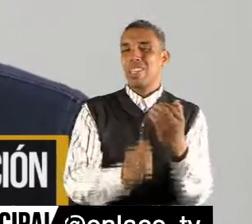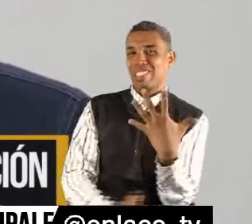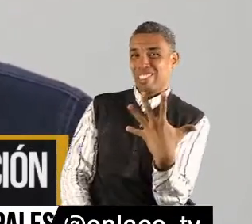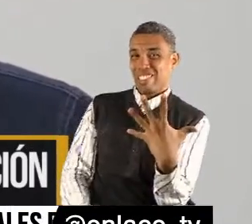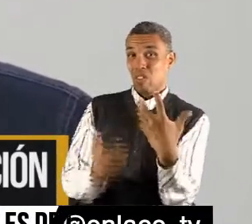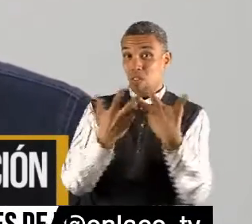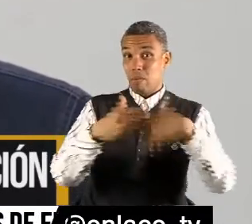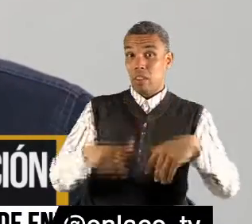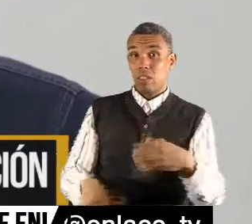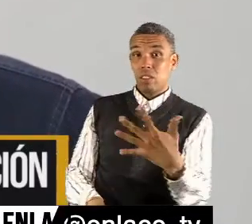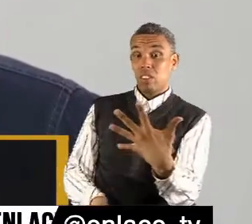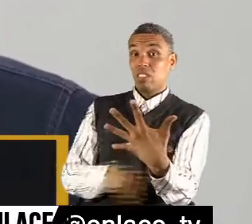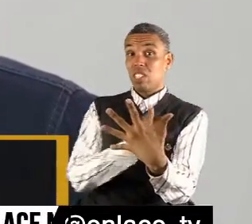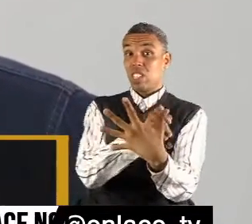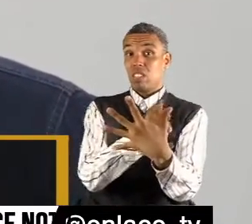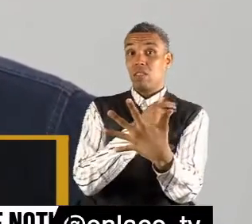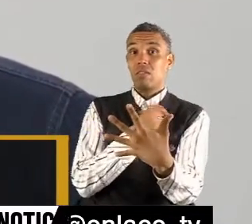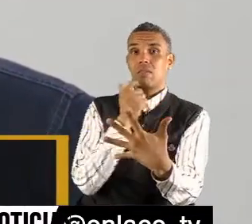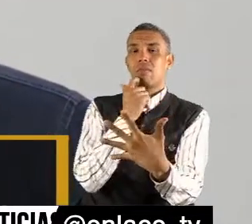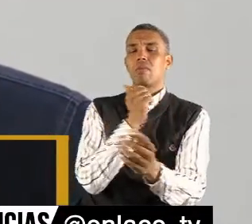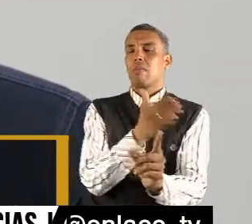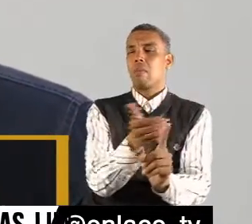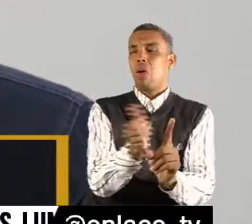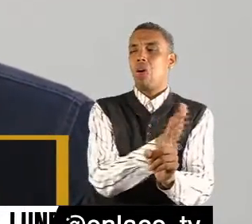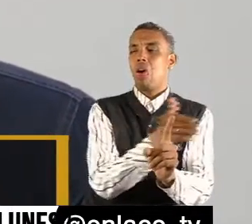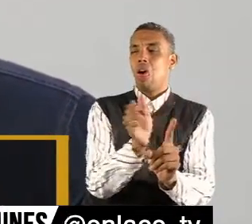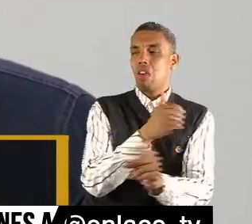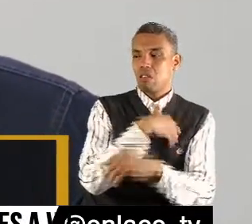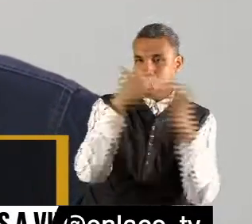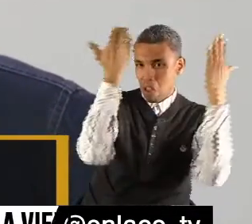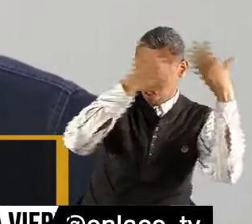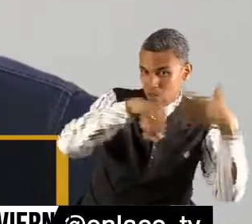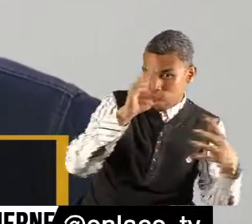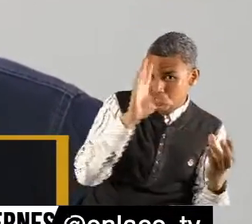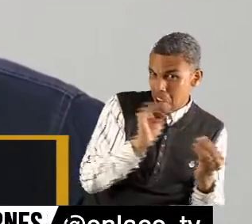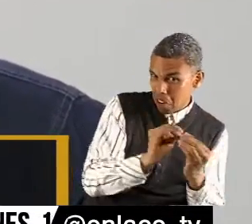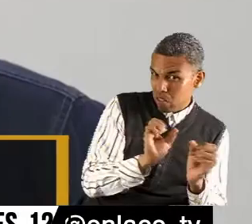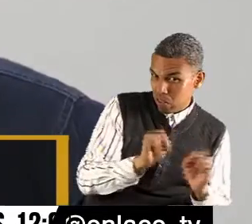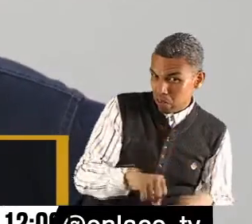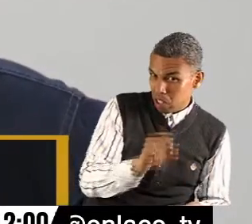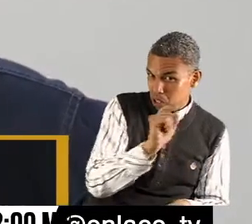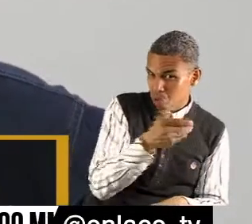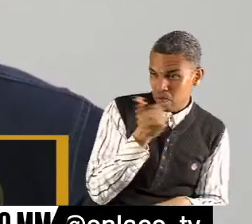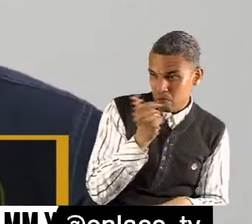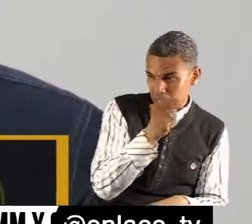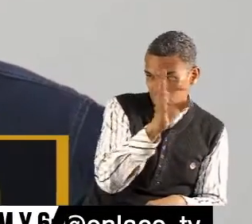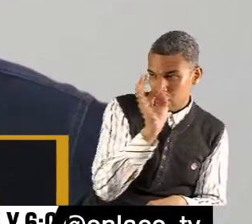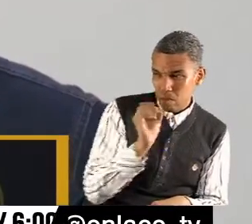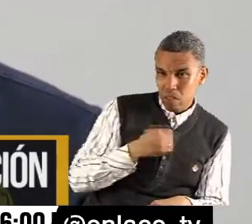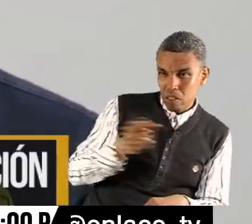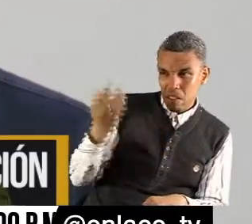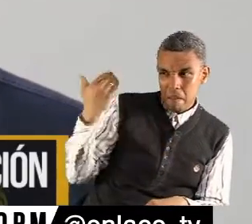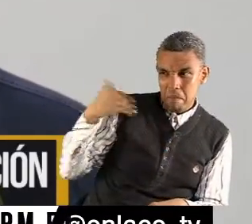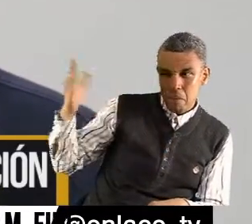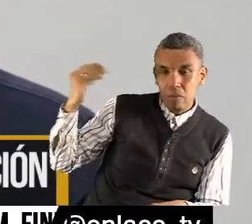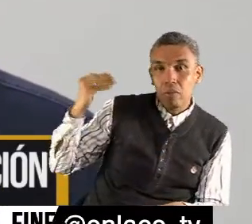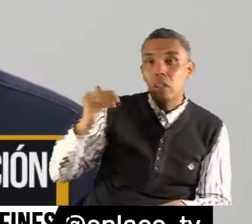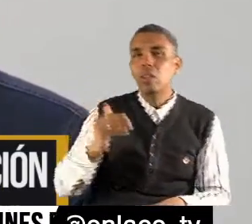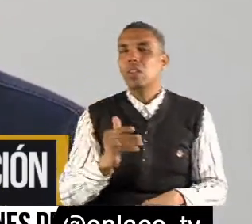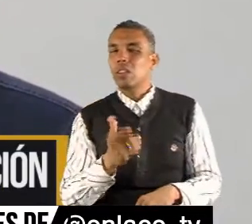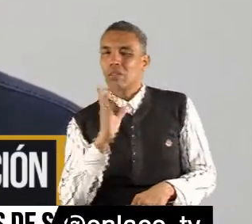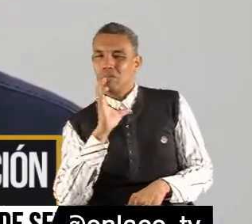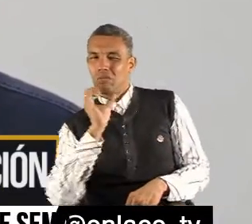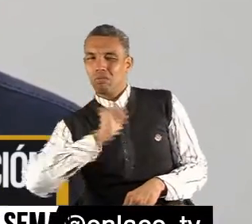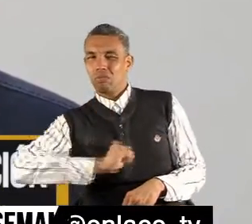precalificadas, y le pedimos el esclarecimiento de eso. La empresa que se veía claro el diseñamiento